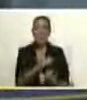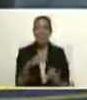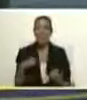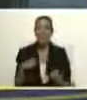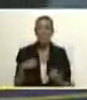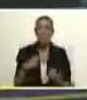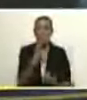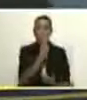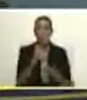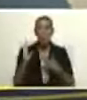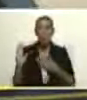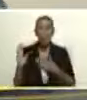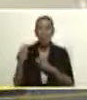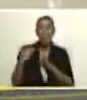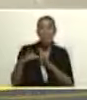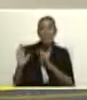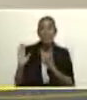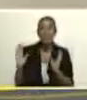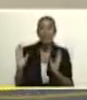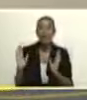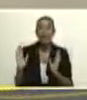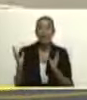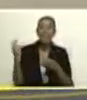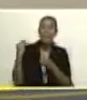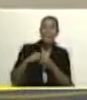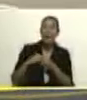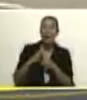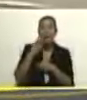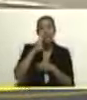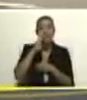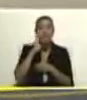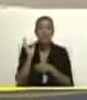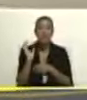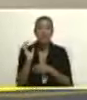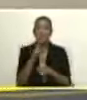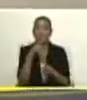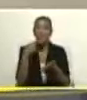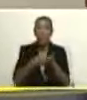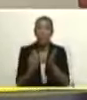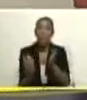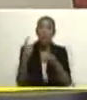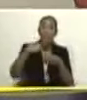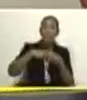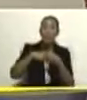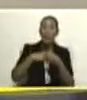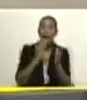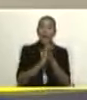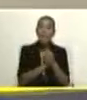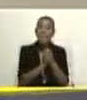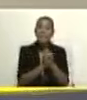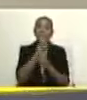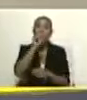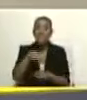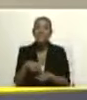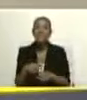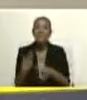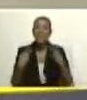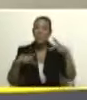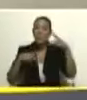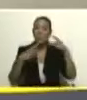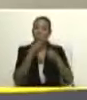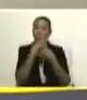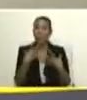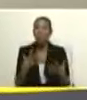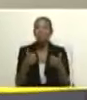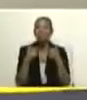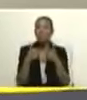se comprometen conmigo a sumarse a mi Facebook y a mi Instagram. Ah, sí. Y mi TikTok es